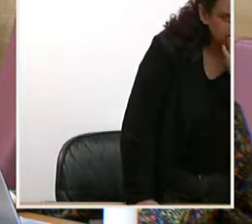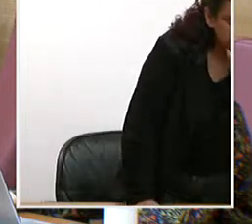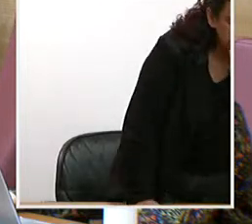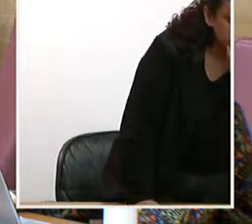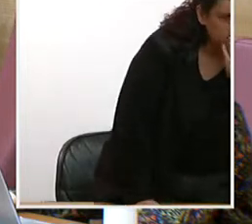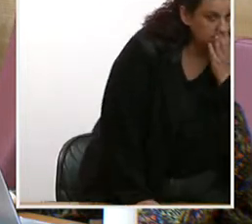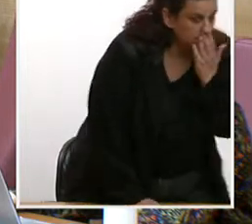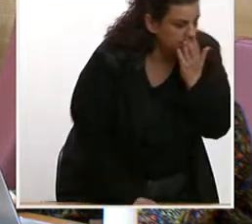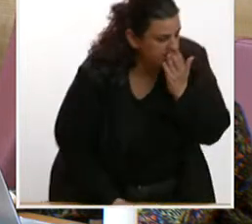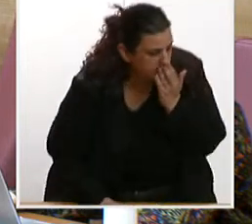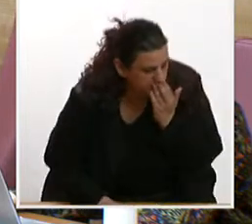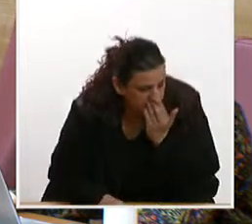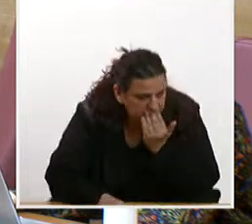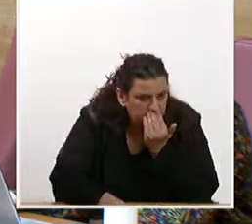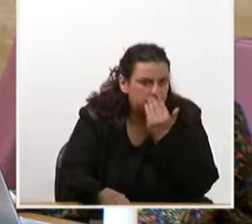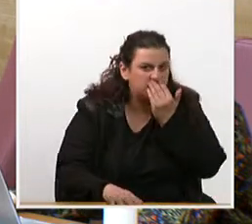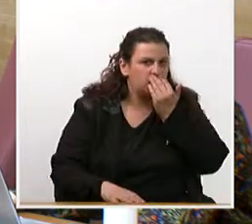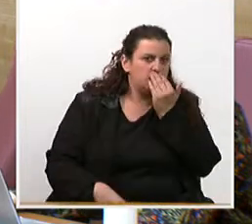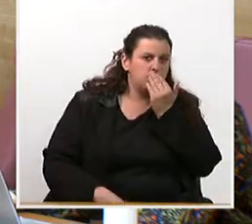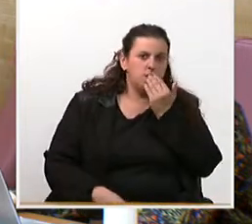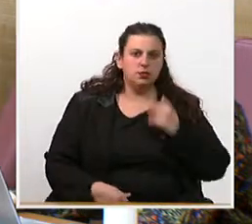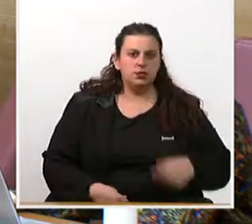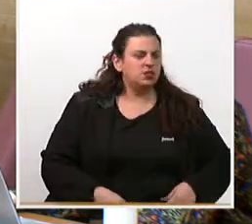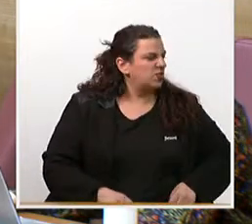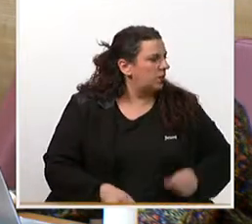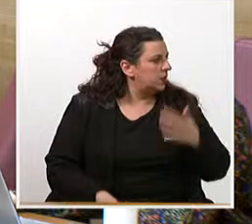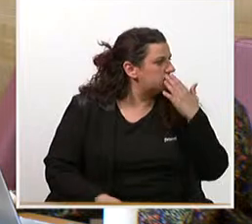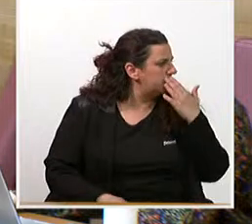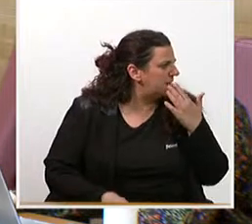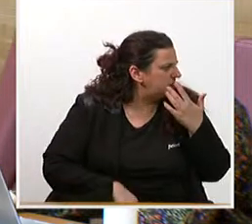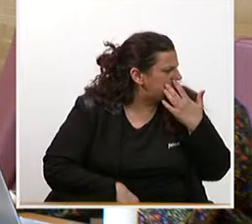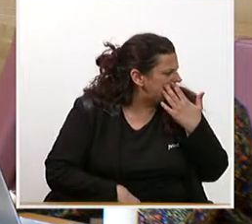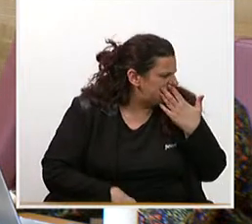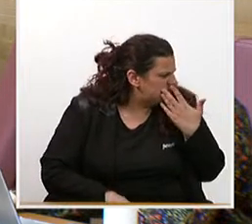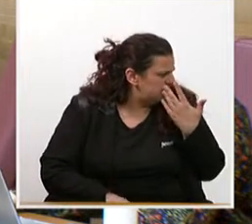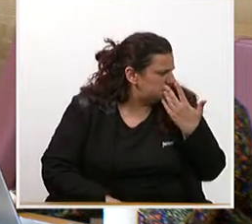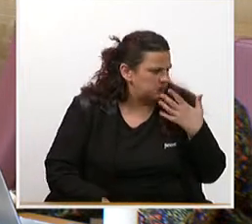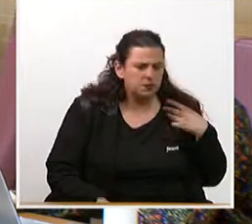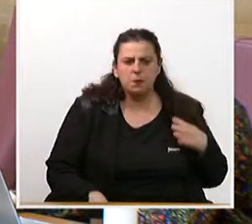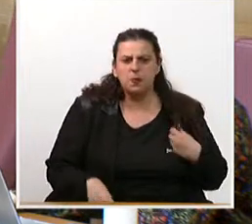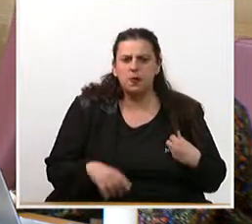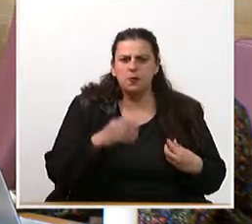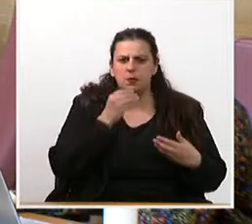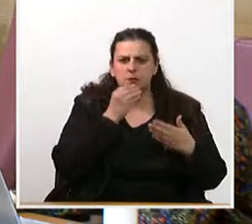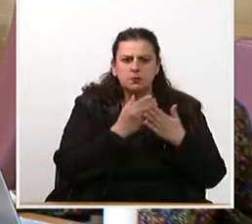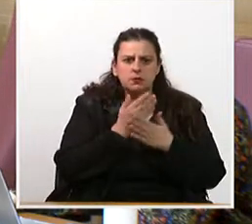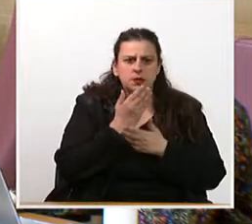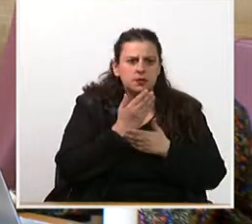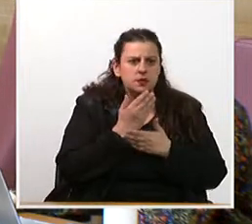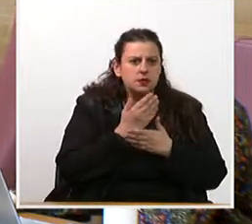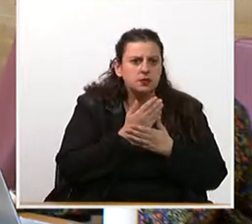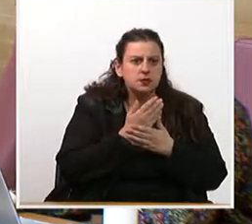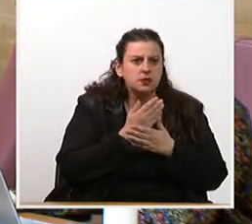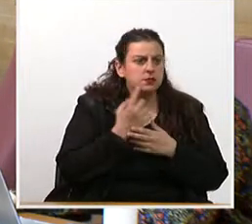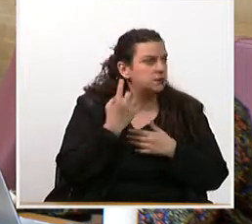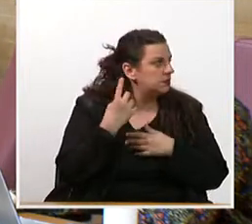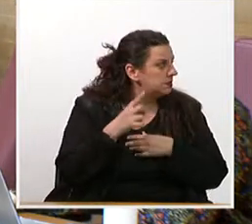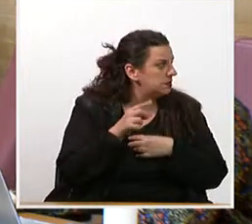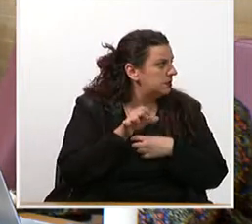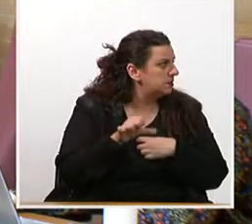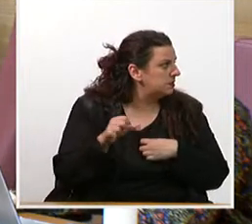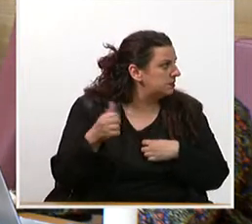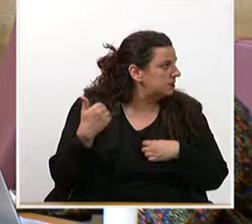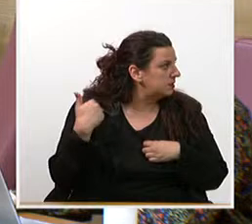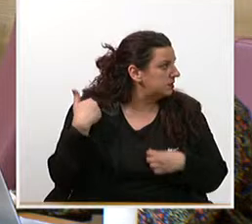12946 sí Buen día señorías Buen día Señor conseller sabrá quees el grup